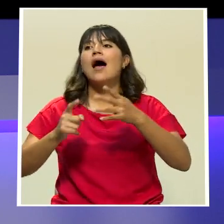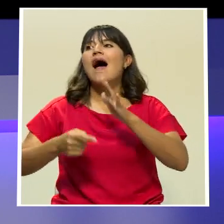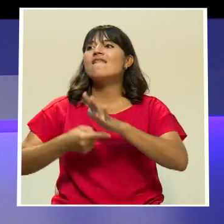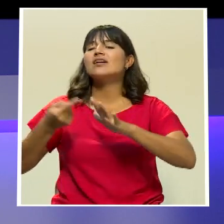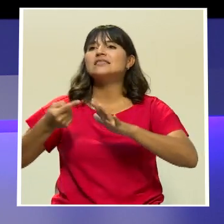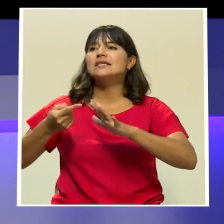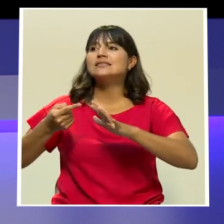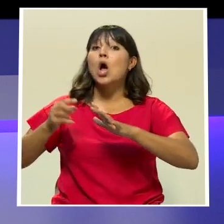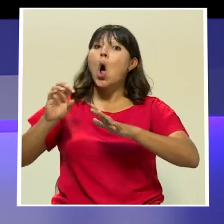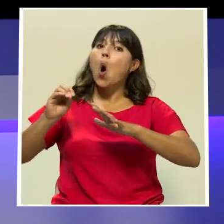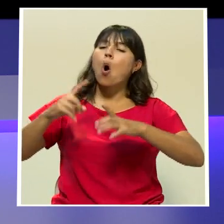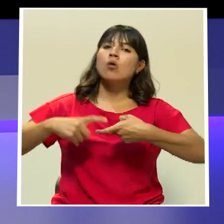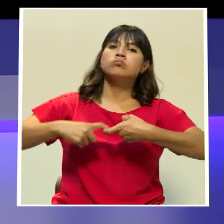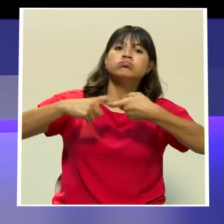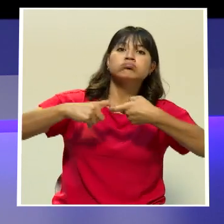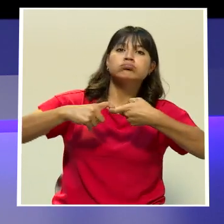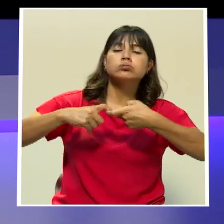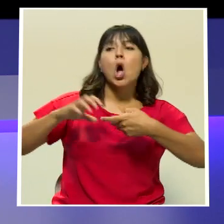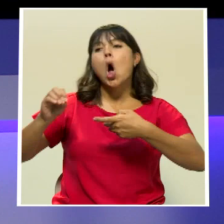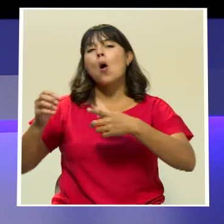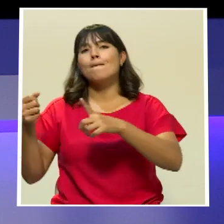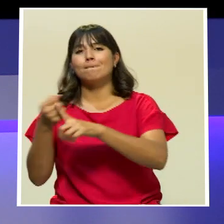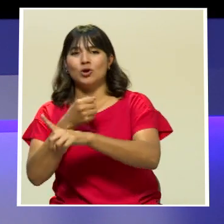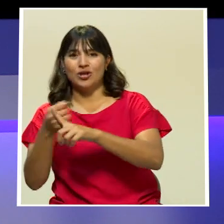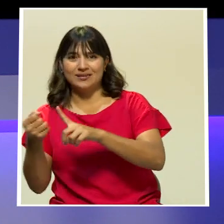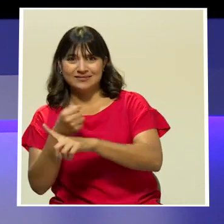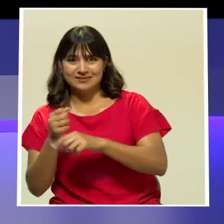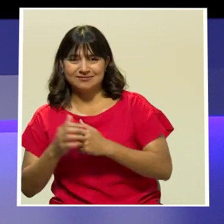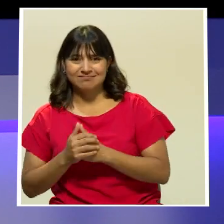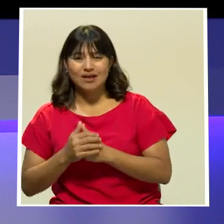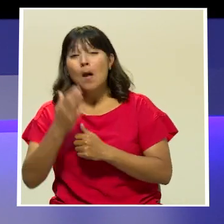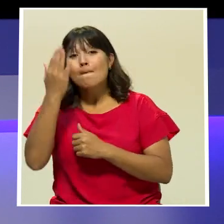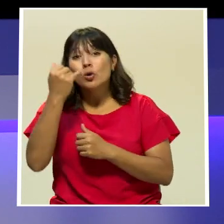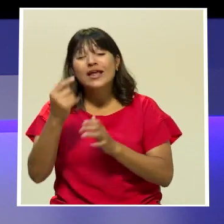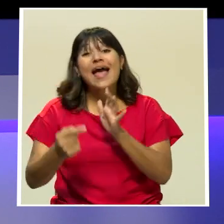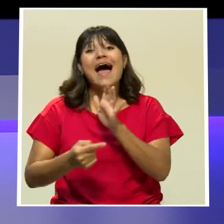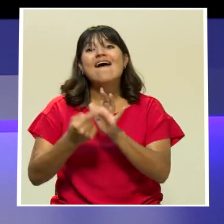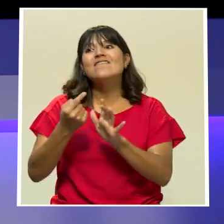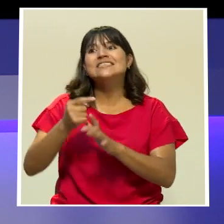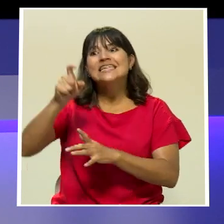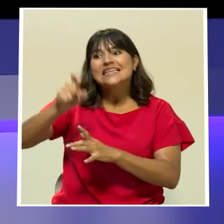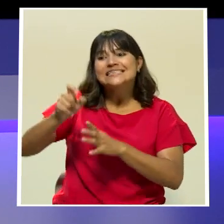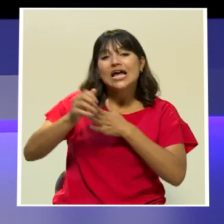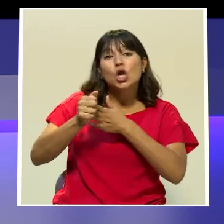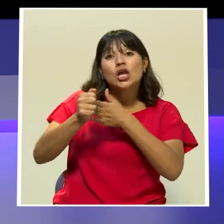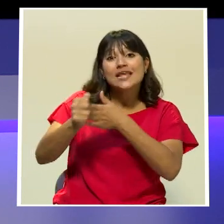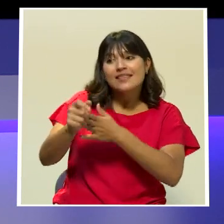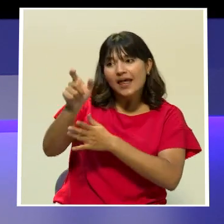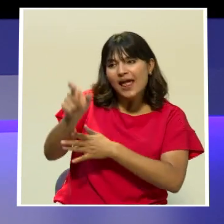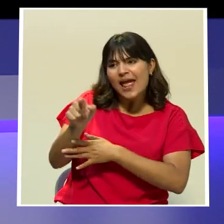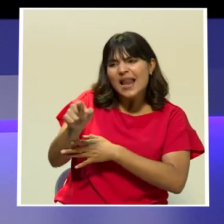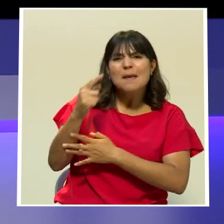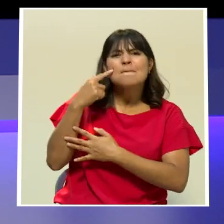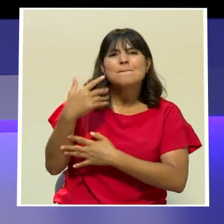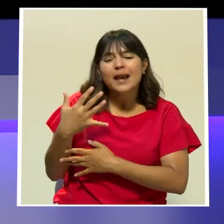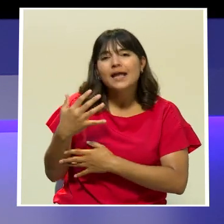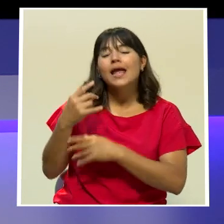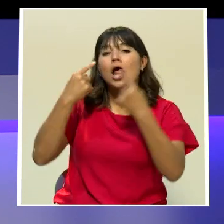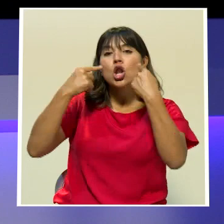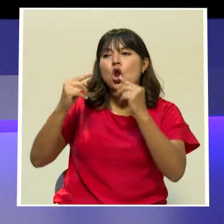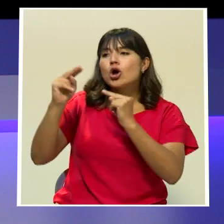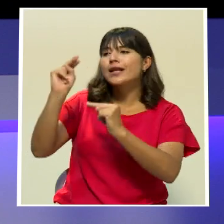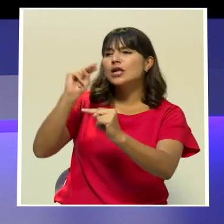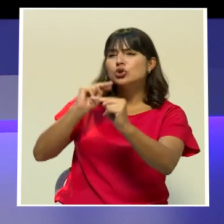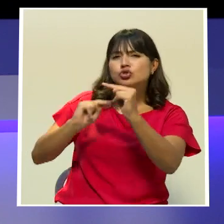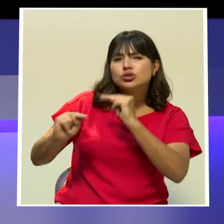se necesita de esos representantes para que negocien y lleguen a acuerdos. Es la única forma de gestionar